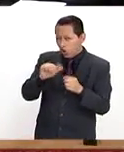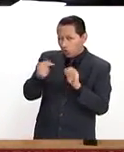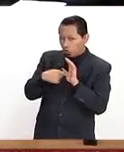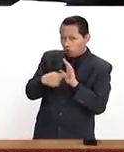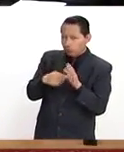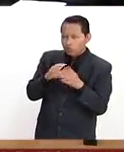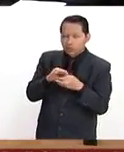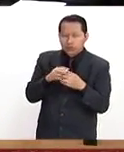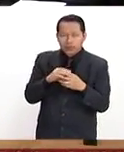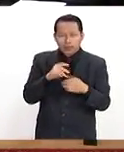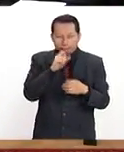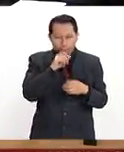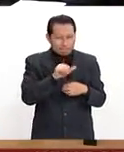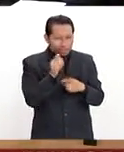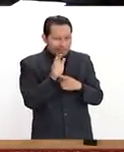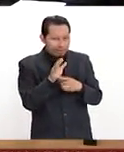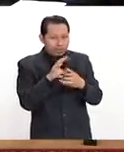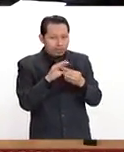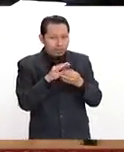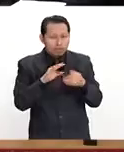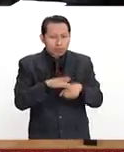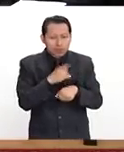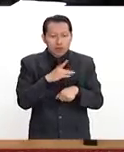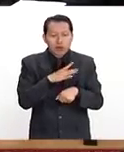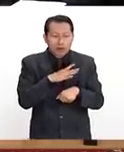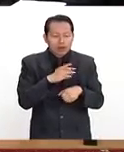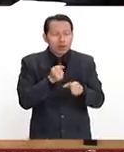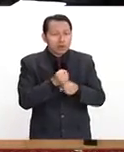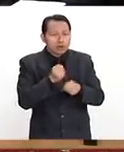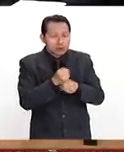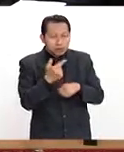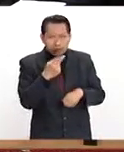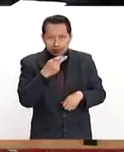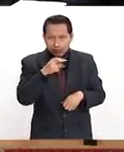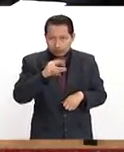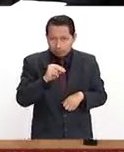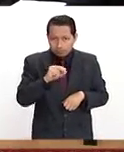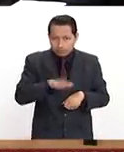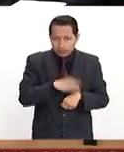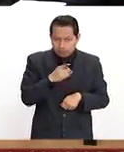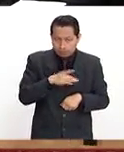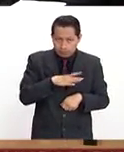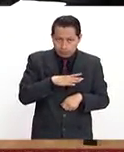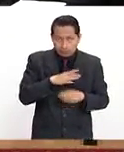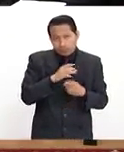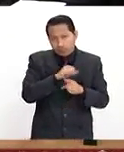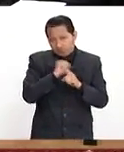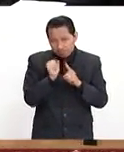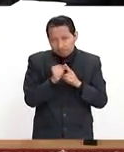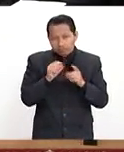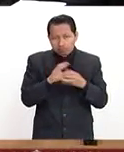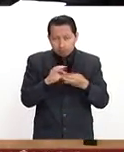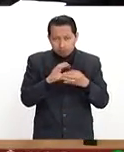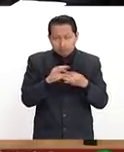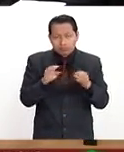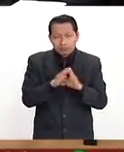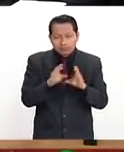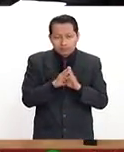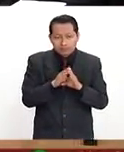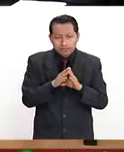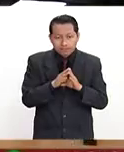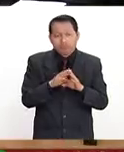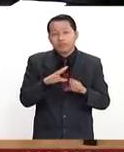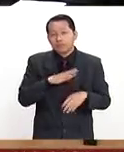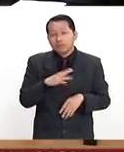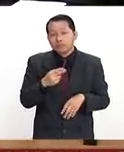presentar porque frecuentemente la violencia de género, si no la haces situacional, si no le pones